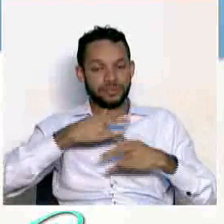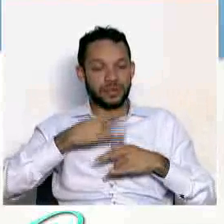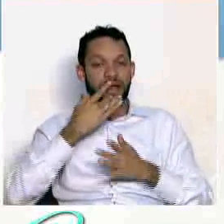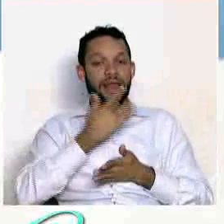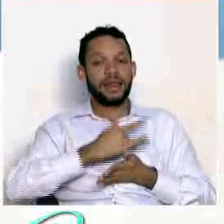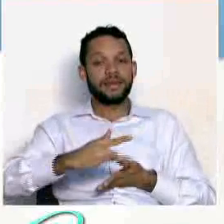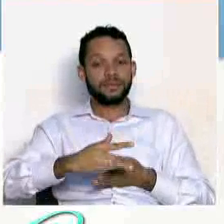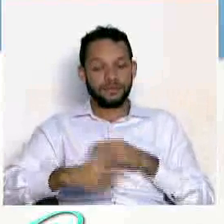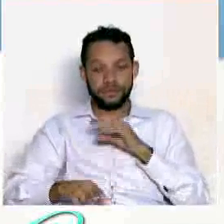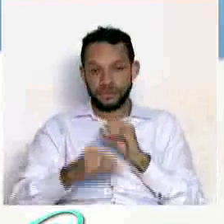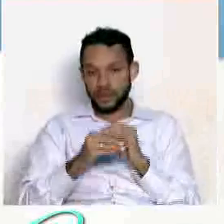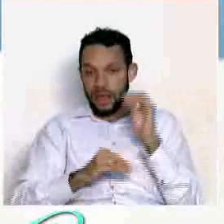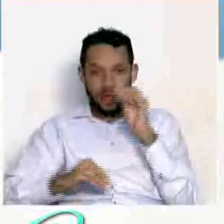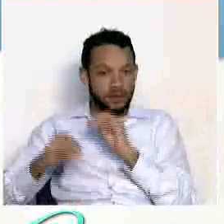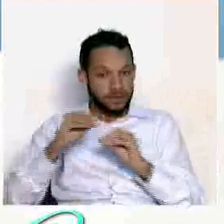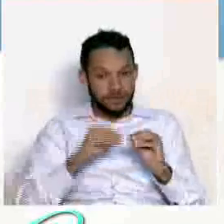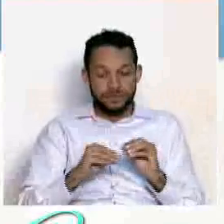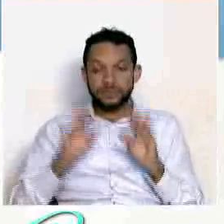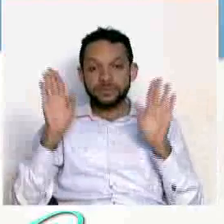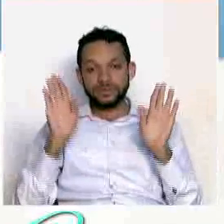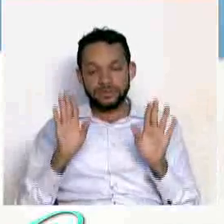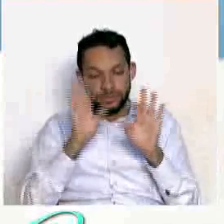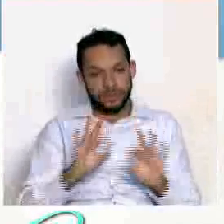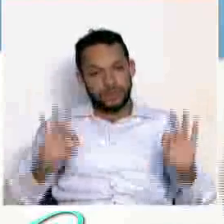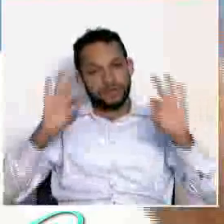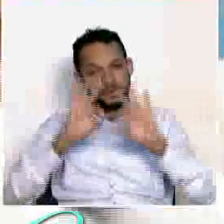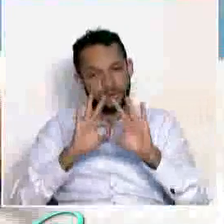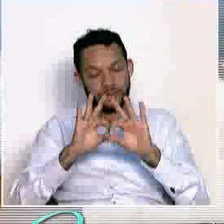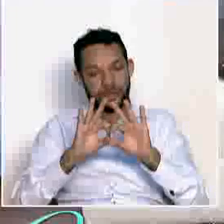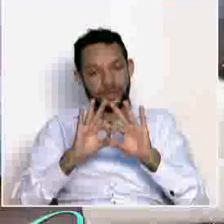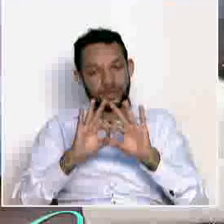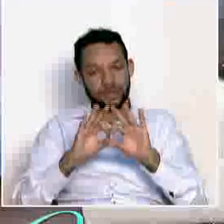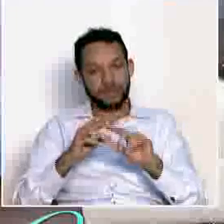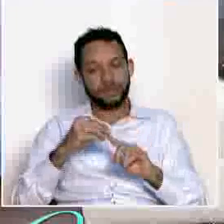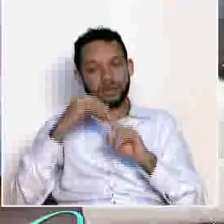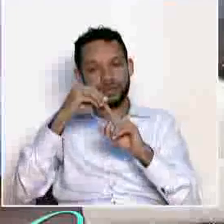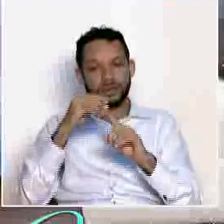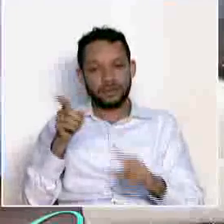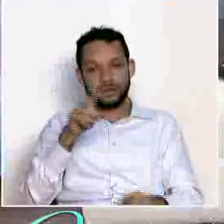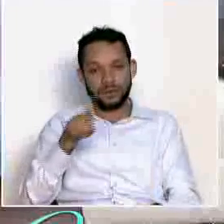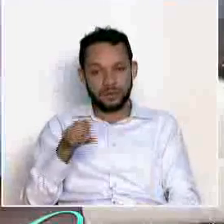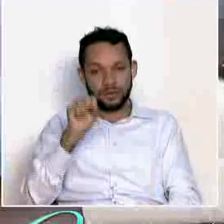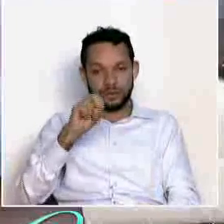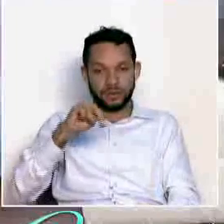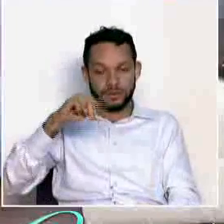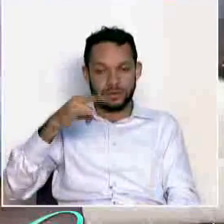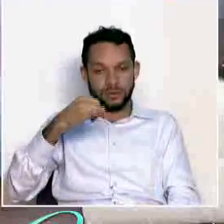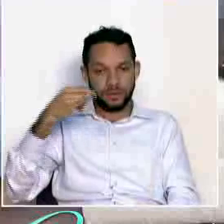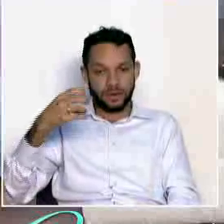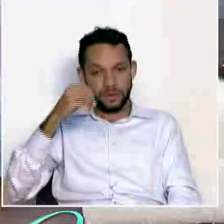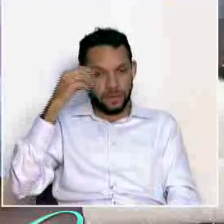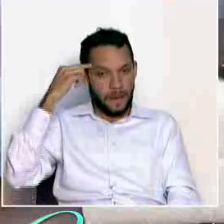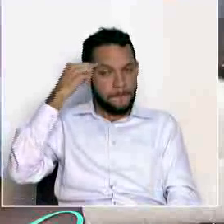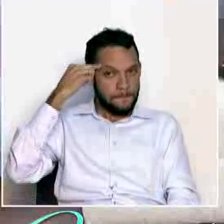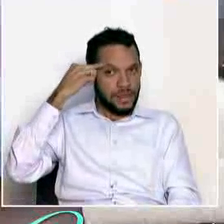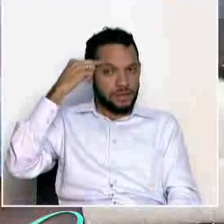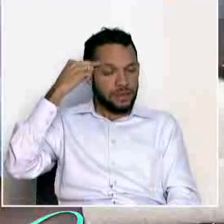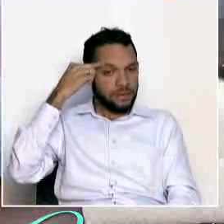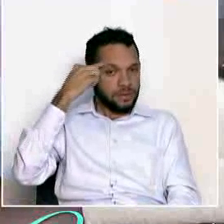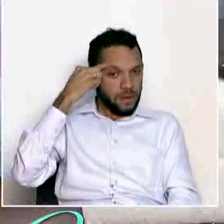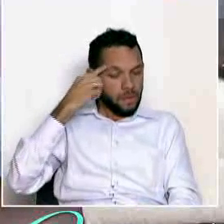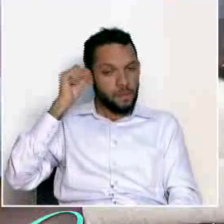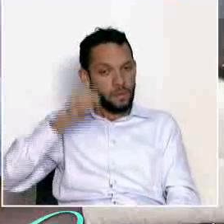sanación. Entonces, esto es muy importante. Lo que decía Santiago, si uno lo tiene en la mentalidad, si tiene